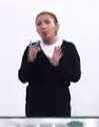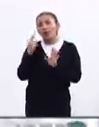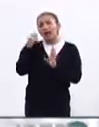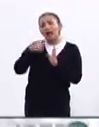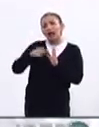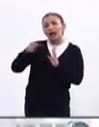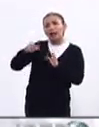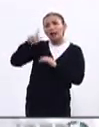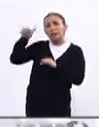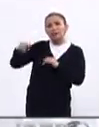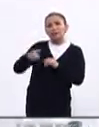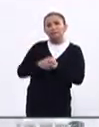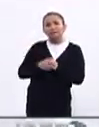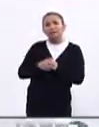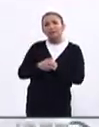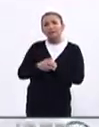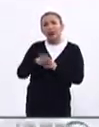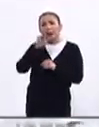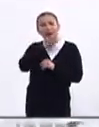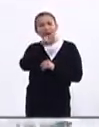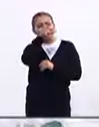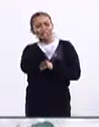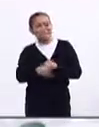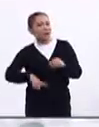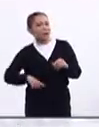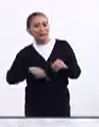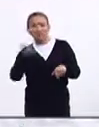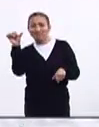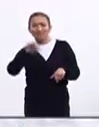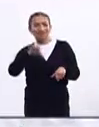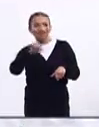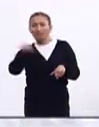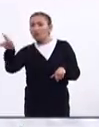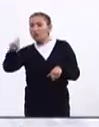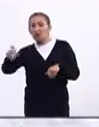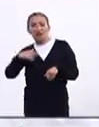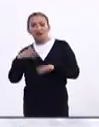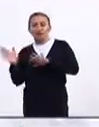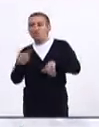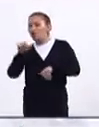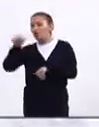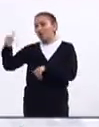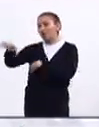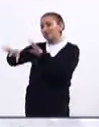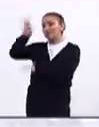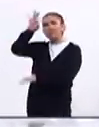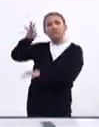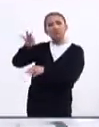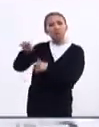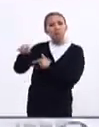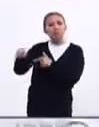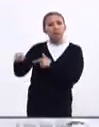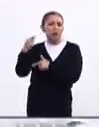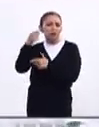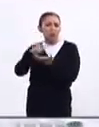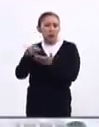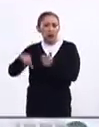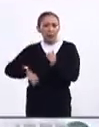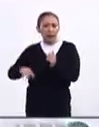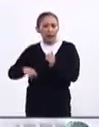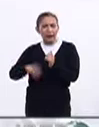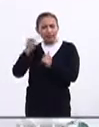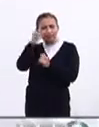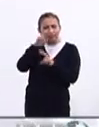esperado, ¿no?, que después de un mal papel de un gobierno, pues el pueblo se decante por la otra opción política. Yo creo que algo interesante